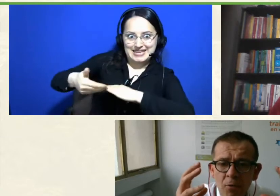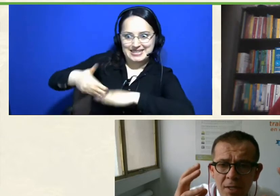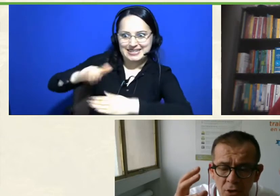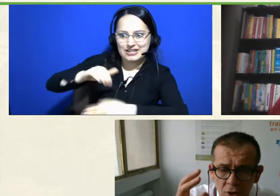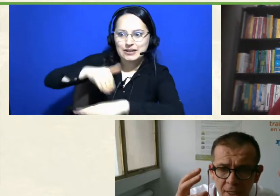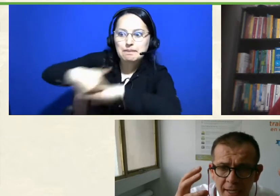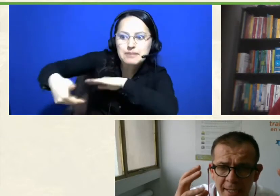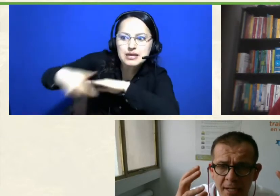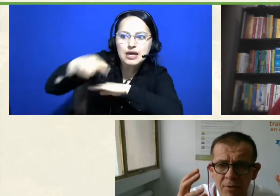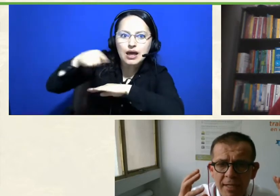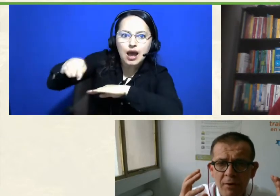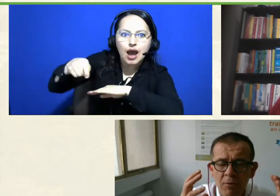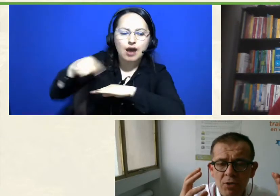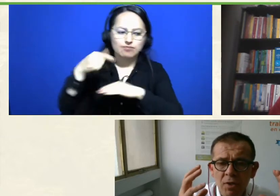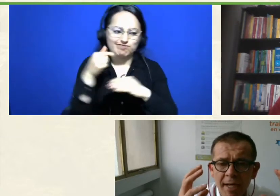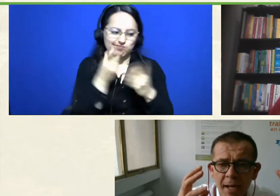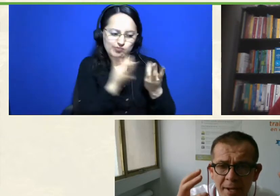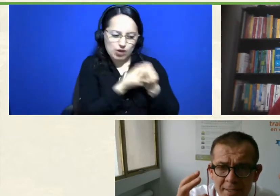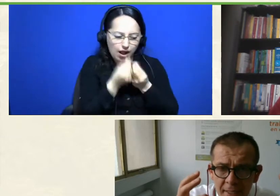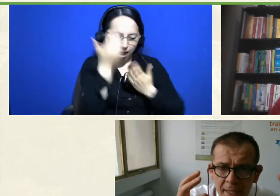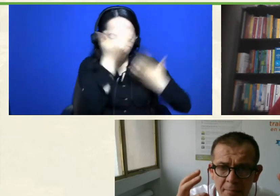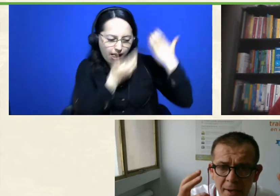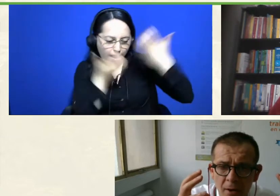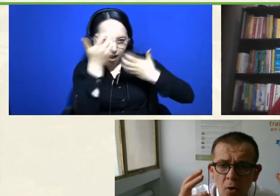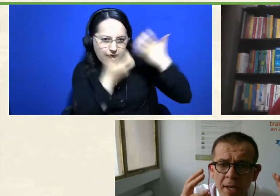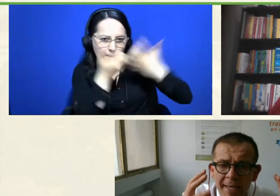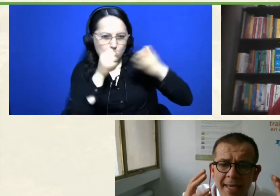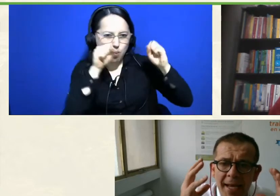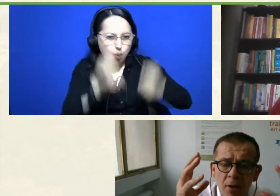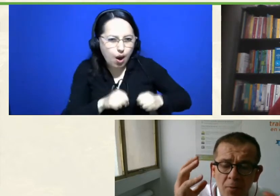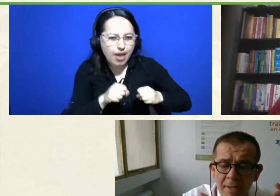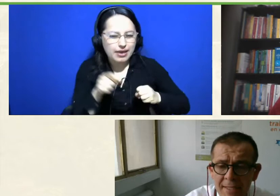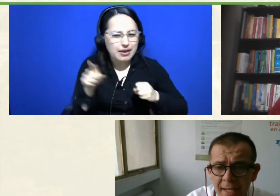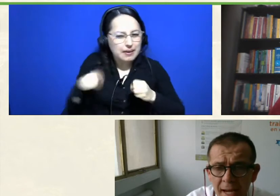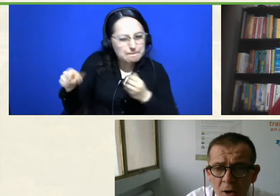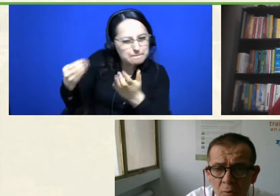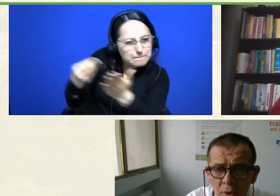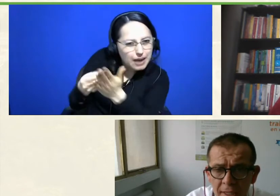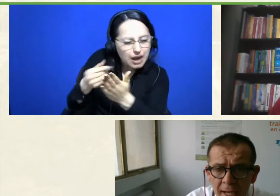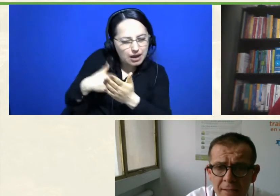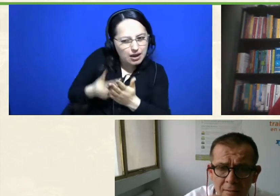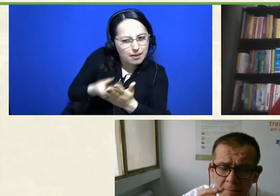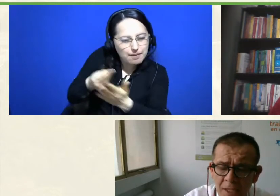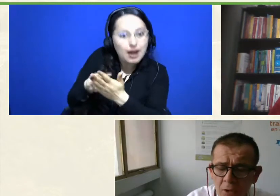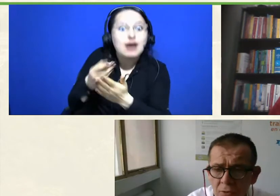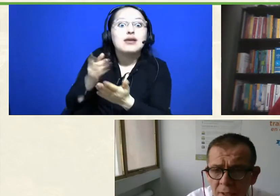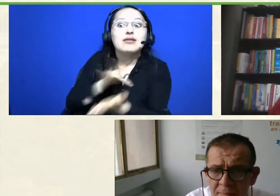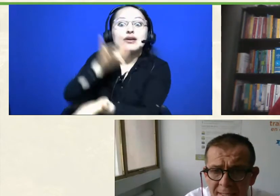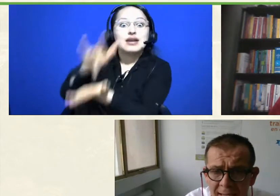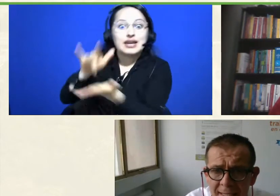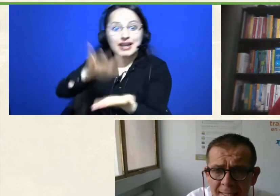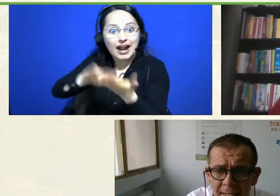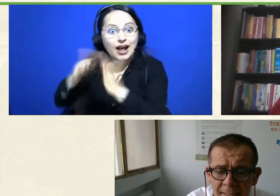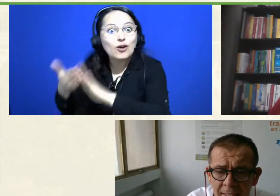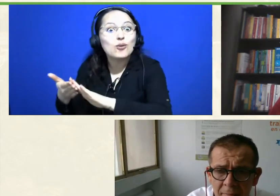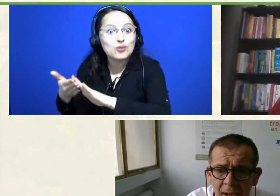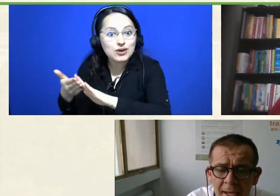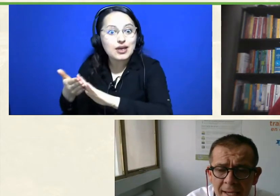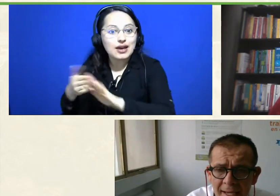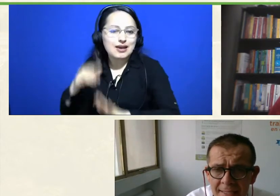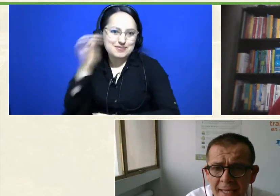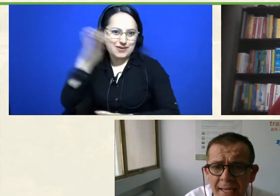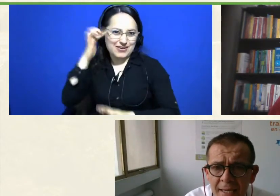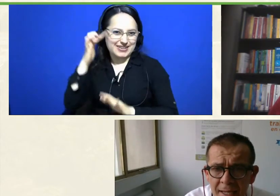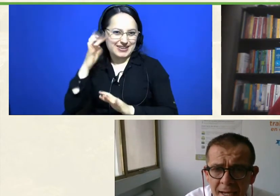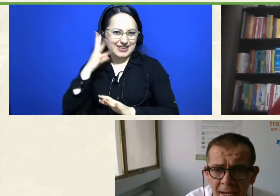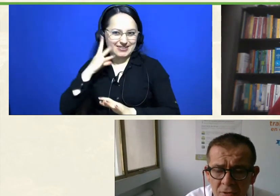nuestra evaluación técnica, nuestra evaluación de capacidad de pago, ir a convencer a la comunidad. Camilo es un especialista en este tema,